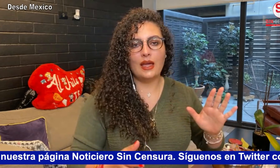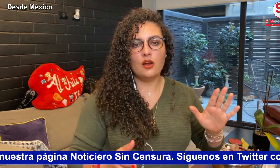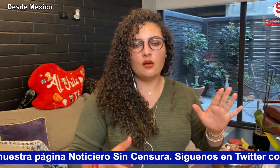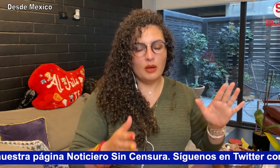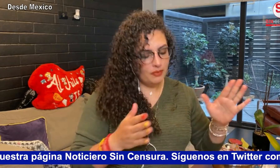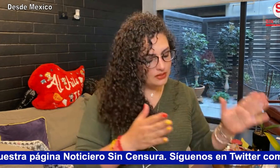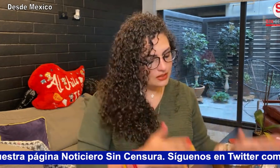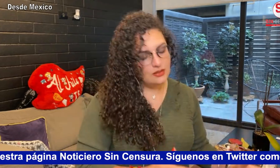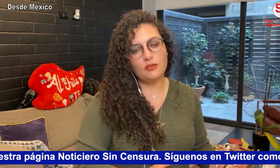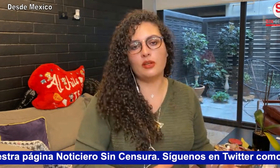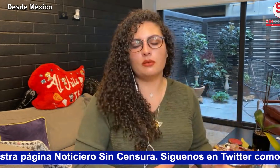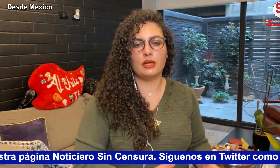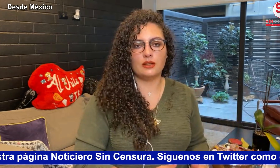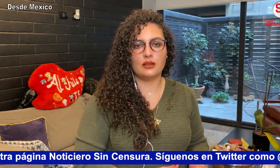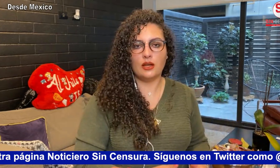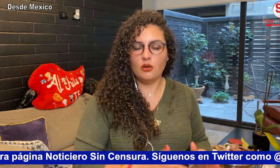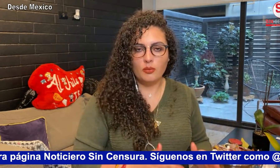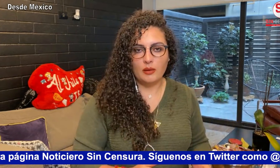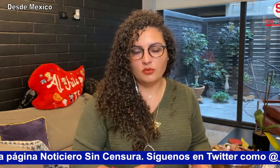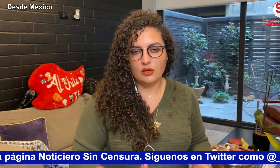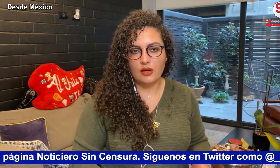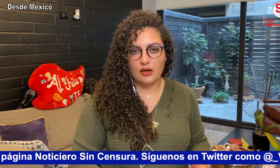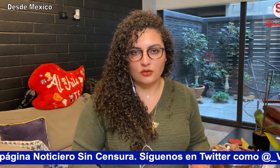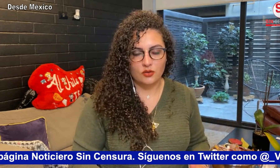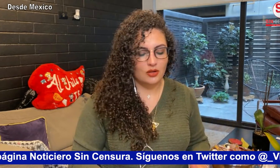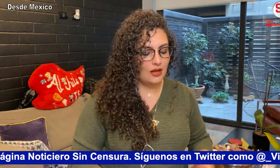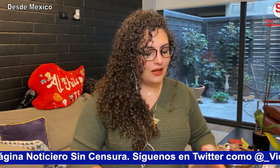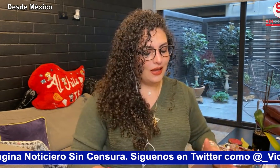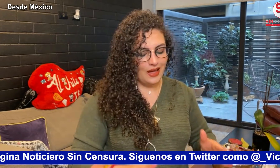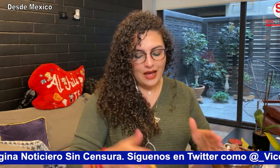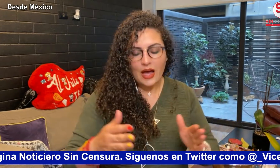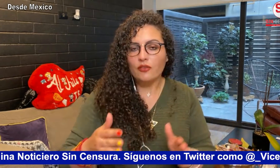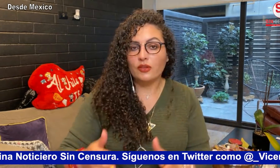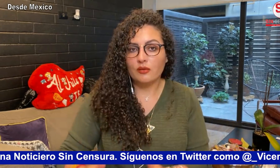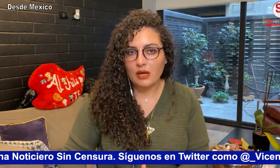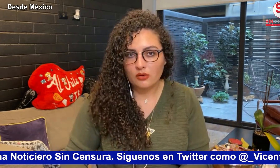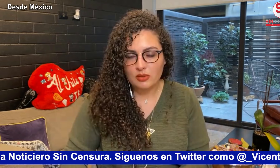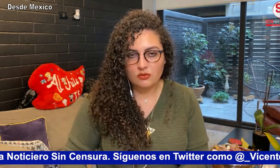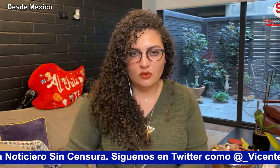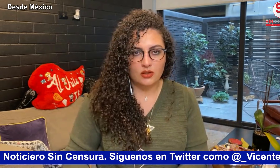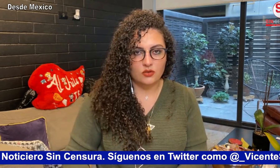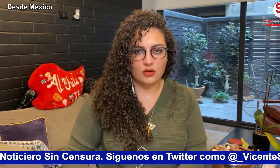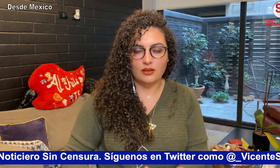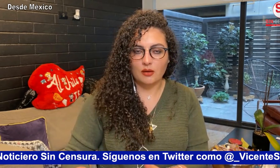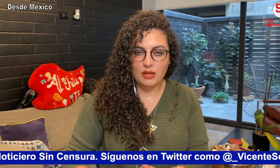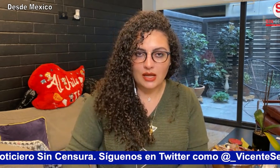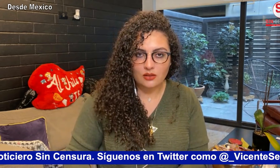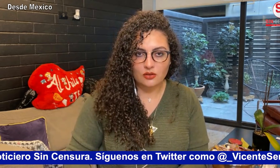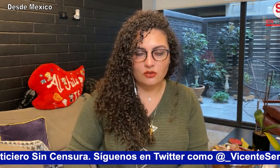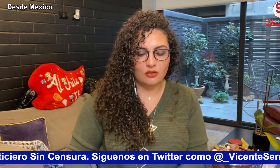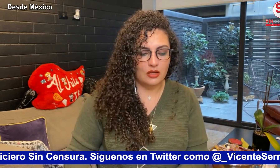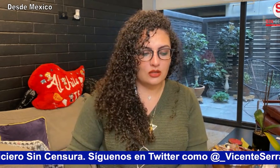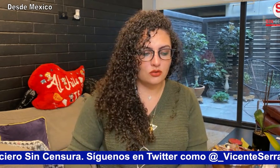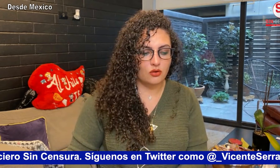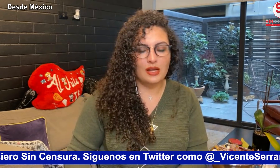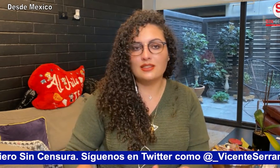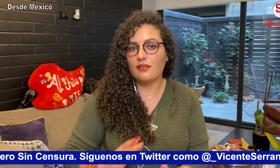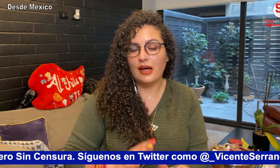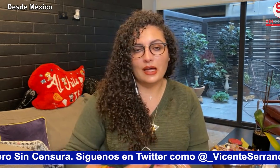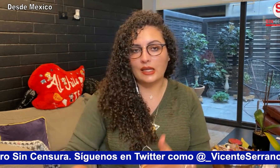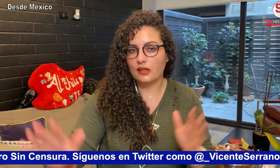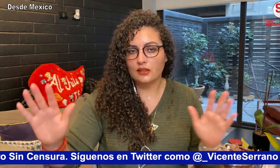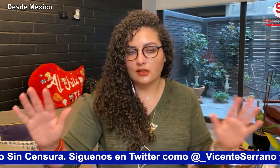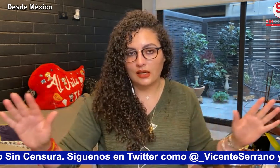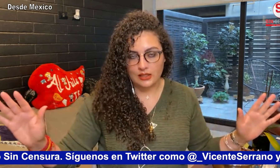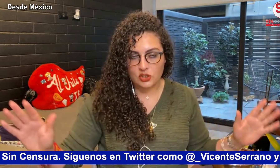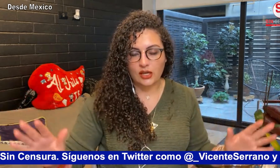a que el presidente firma que no va a buscar una reelección, que ha afirmado en más de una ocasión que terminando esto, él se